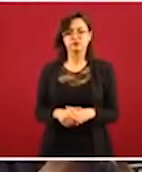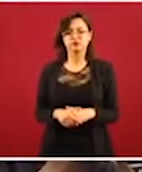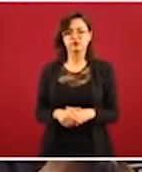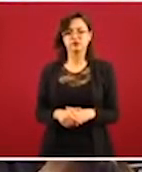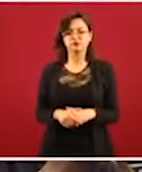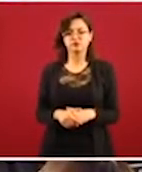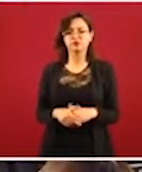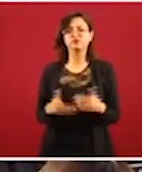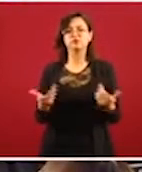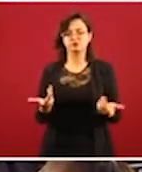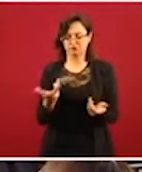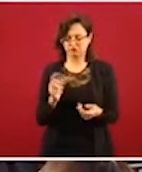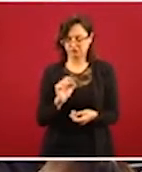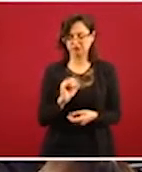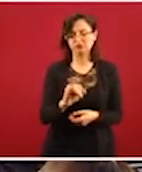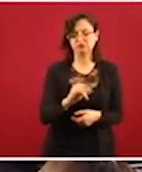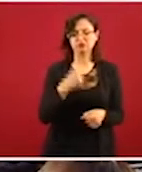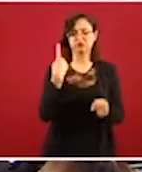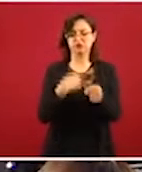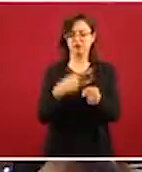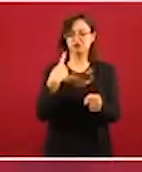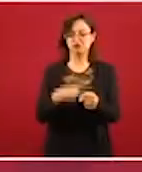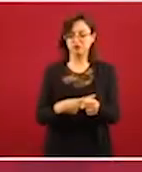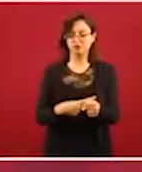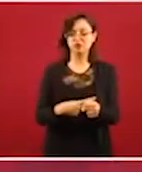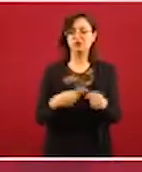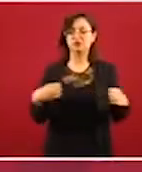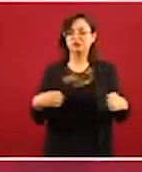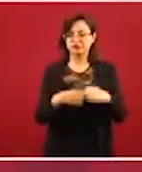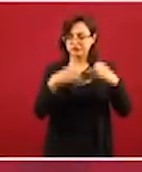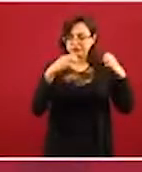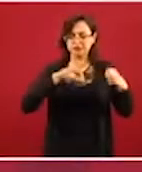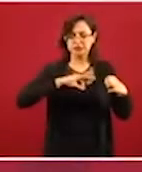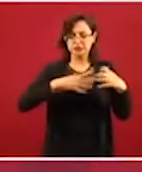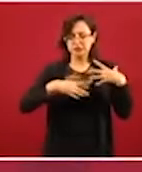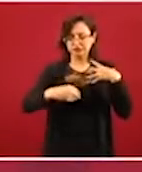atendamos la emergencia sin